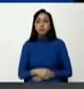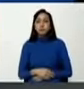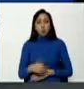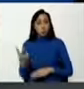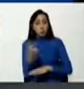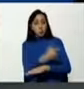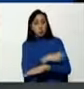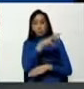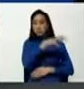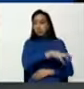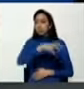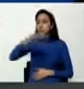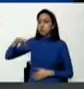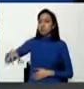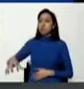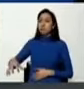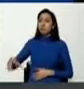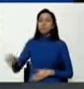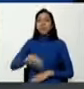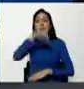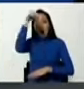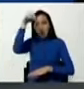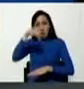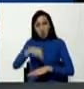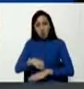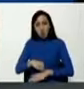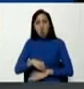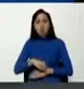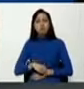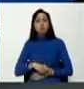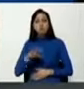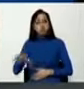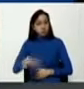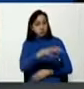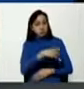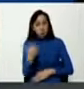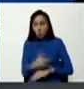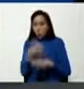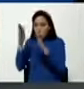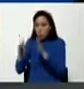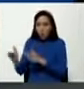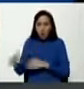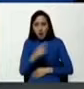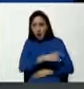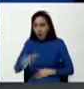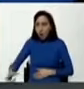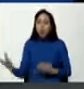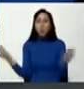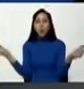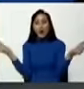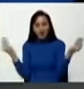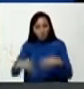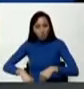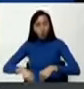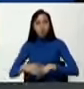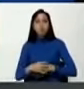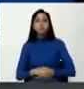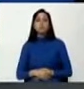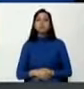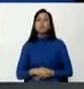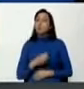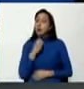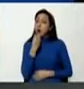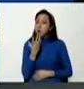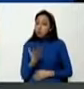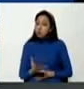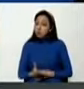gobiernos nacionales y los gobiernos estadales. Consensuados. Por las